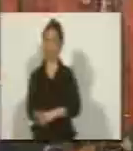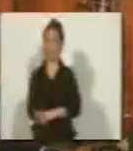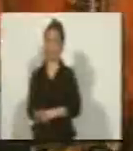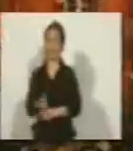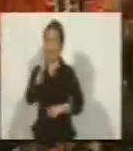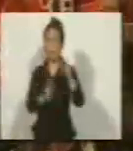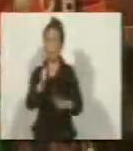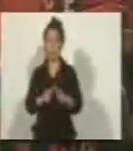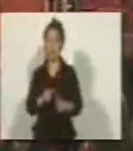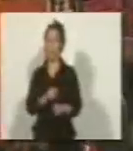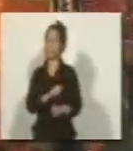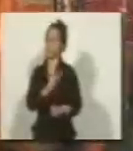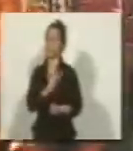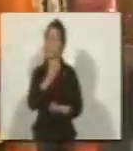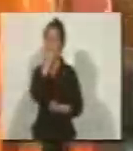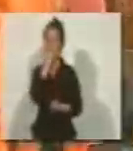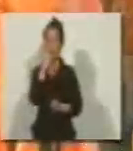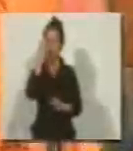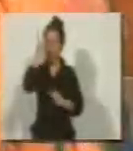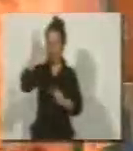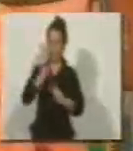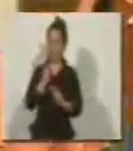el respeto. ¡El respeto!